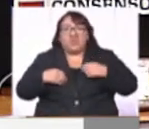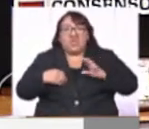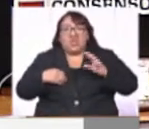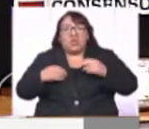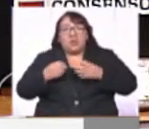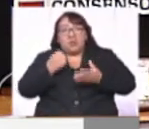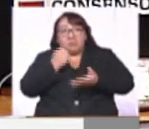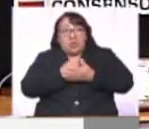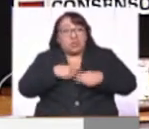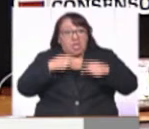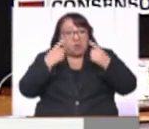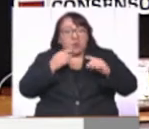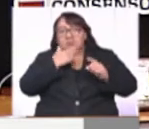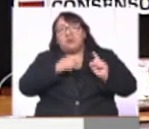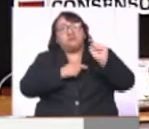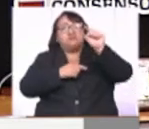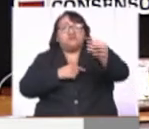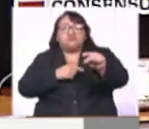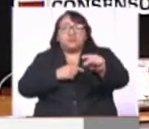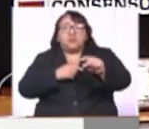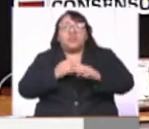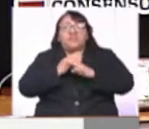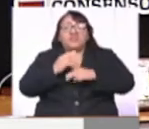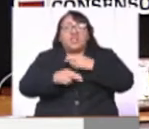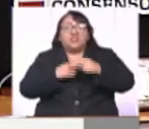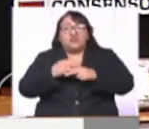mayoría respecto de los proyectos de ley